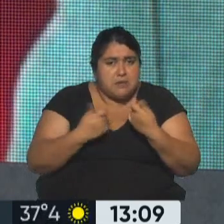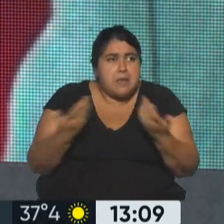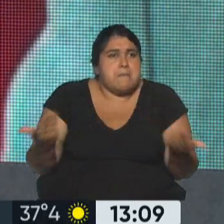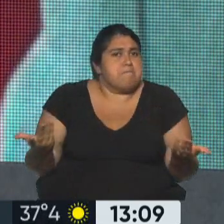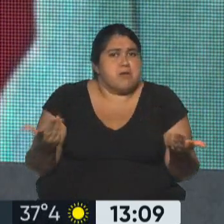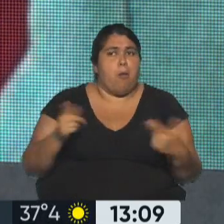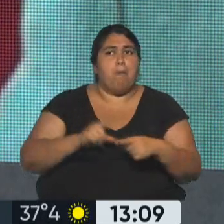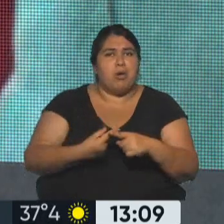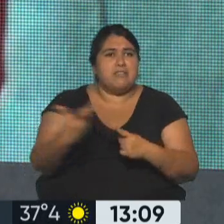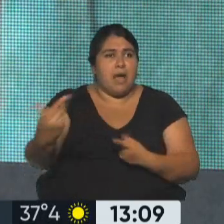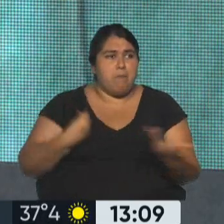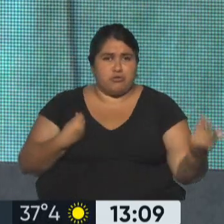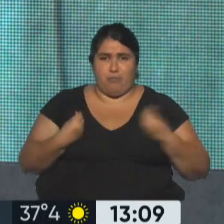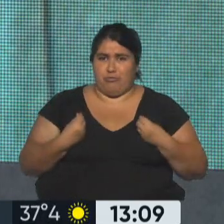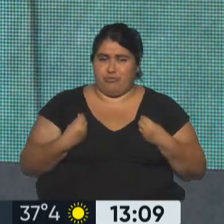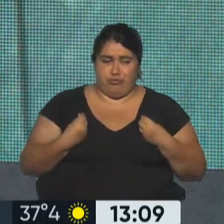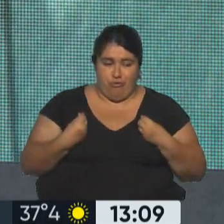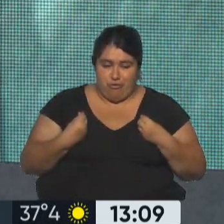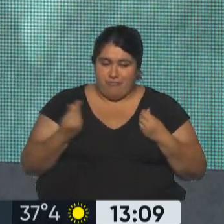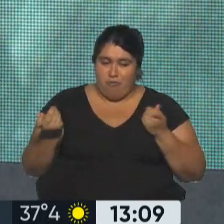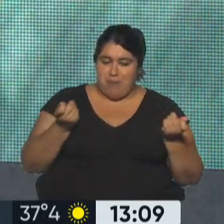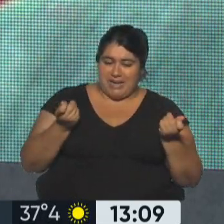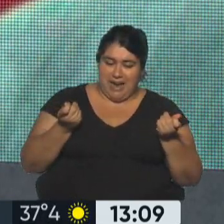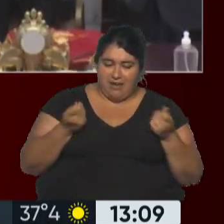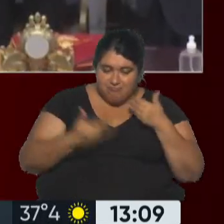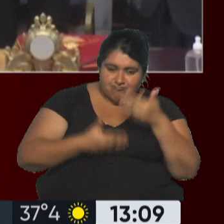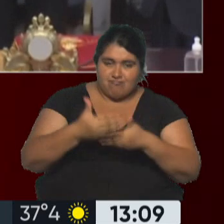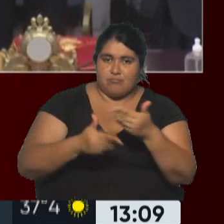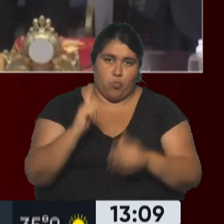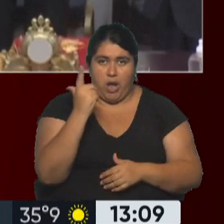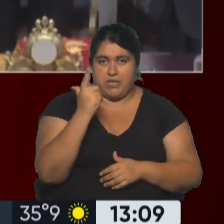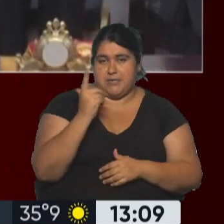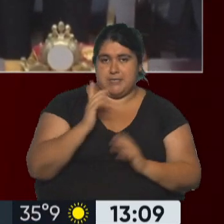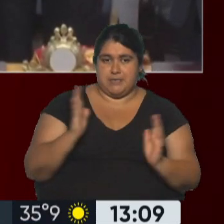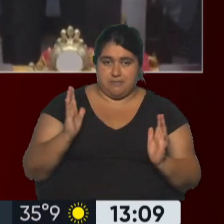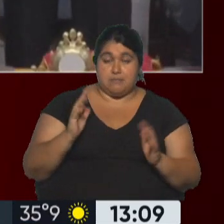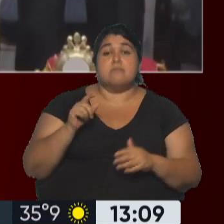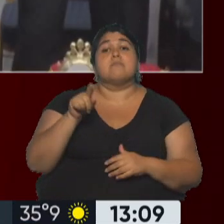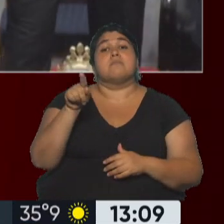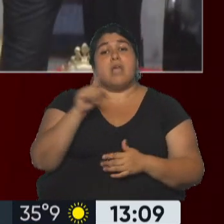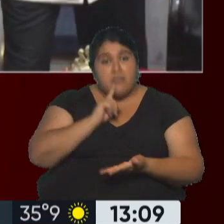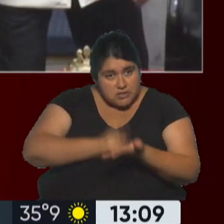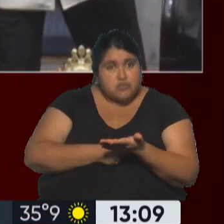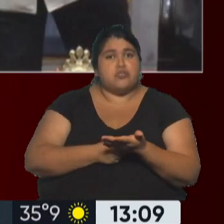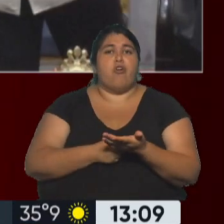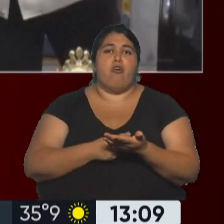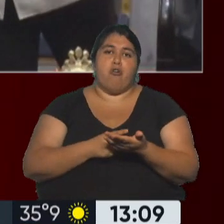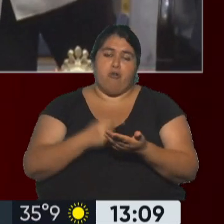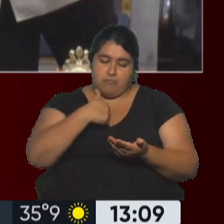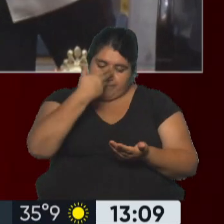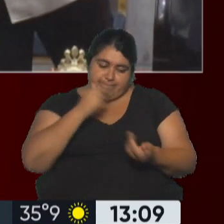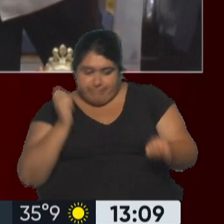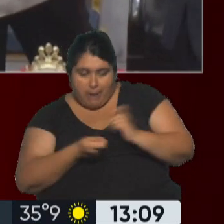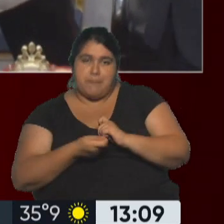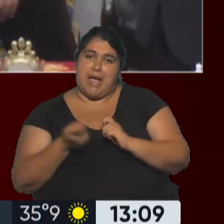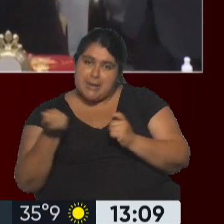capacidad política para poder llevar adelante estas negociaciones y, sobre todas las cosas, tomó la decisión de moderarse, tomó la decisión de girar al centro